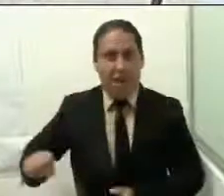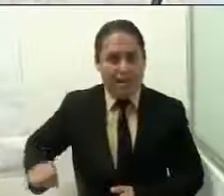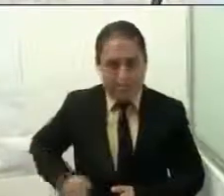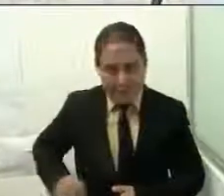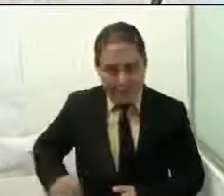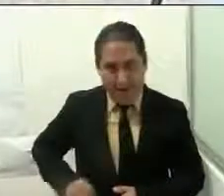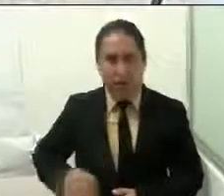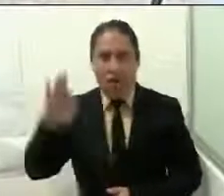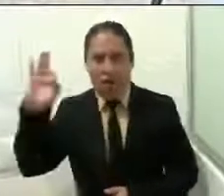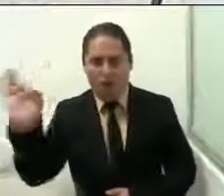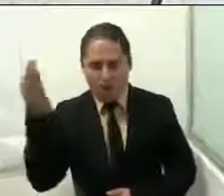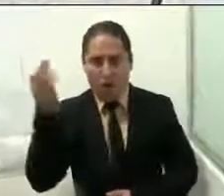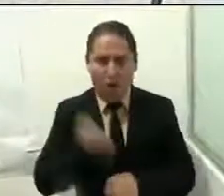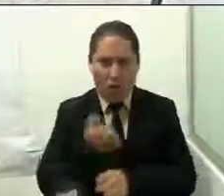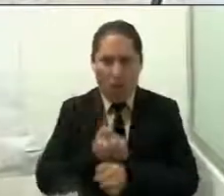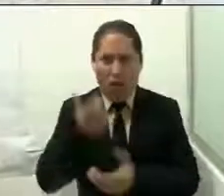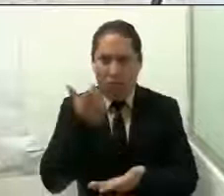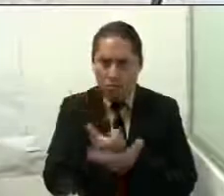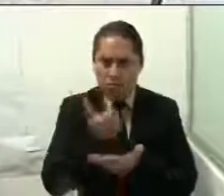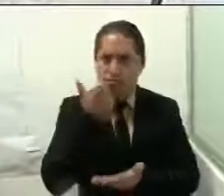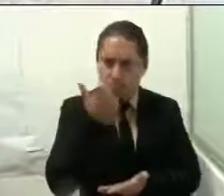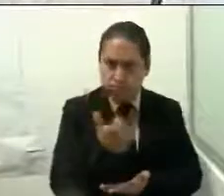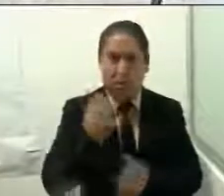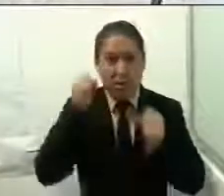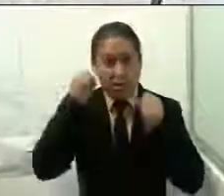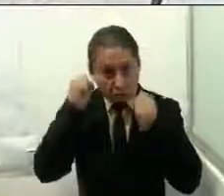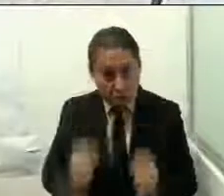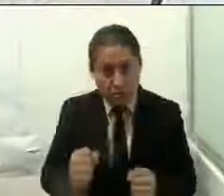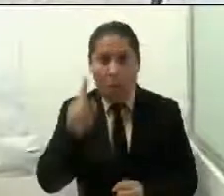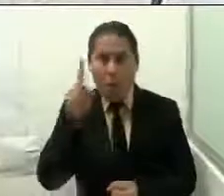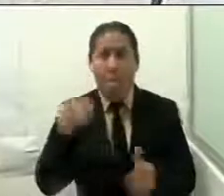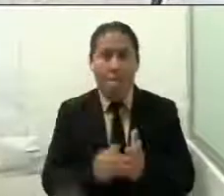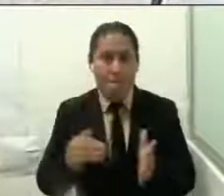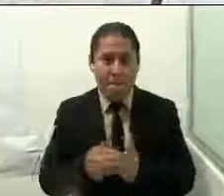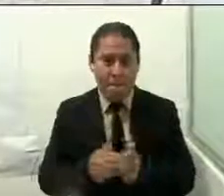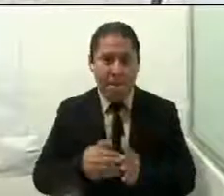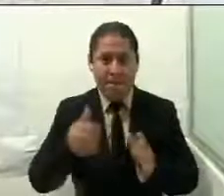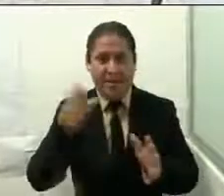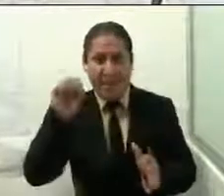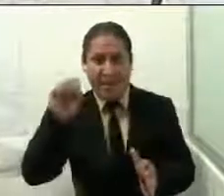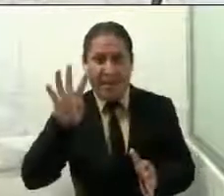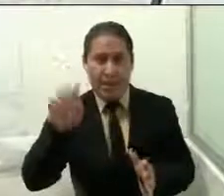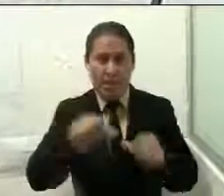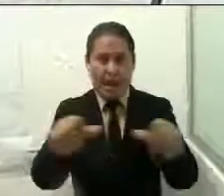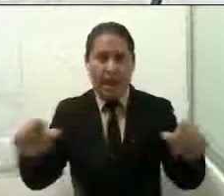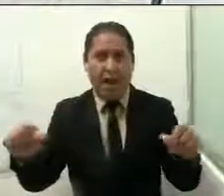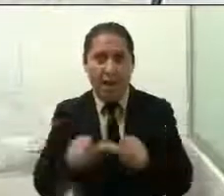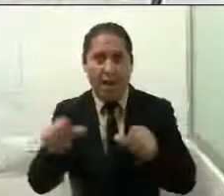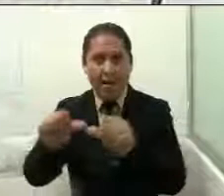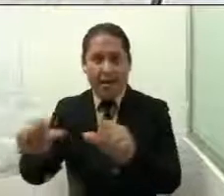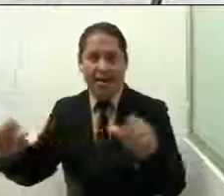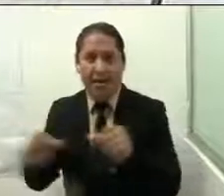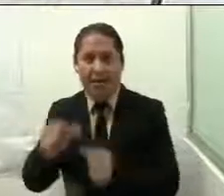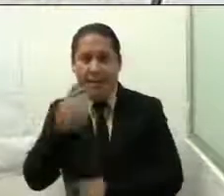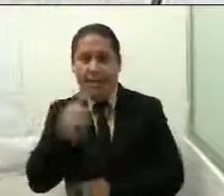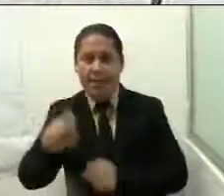sumaron recursos para asegurar un millón 64 mil hectáreas en 115